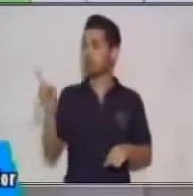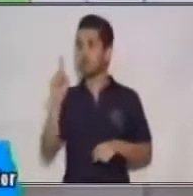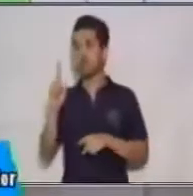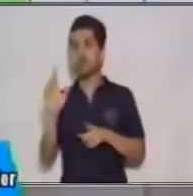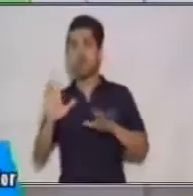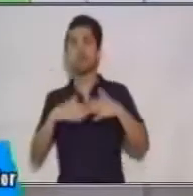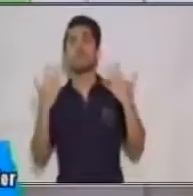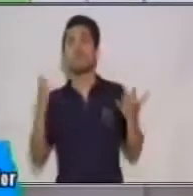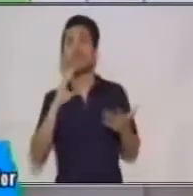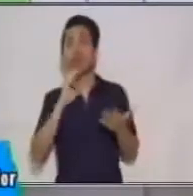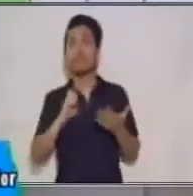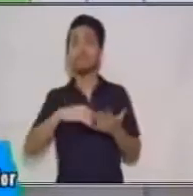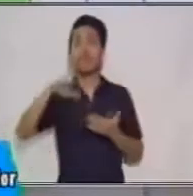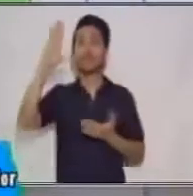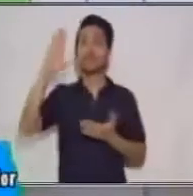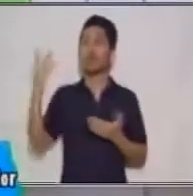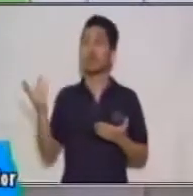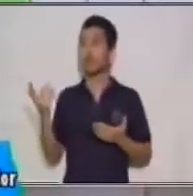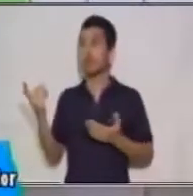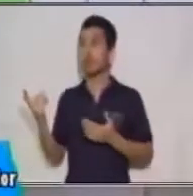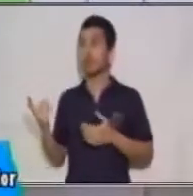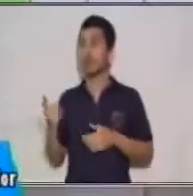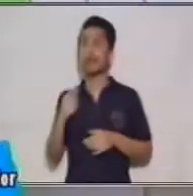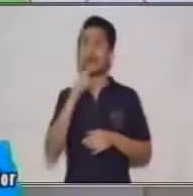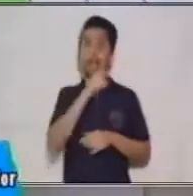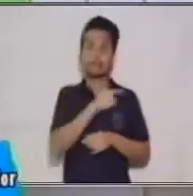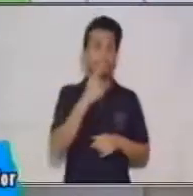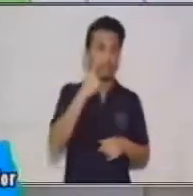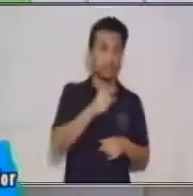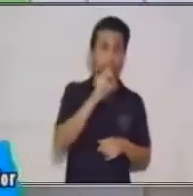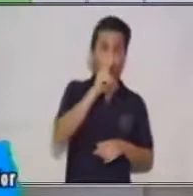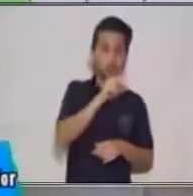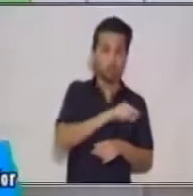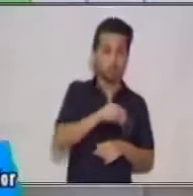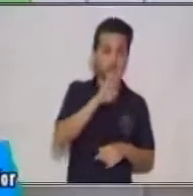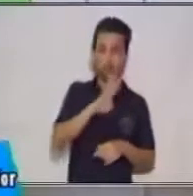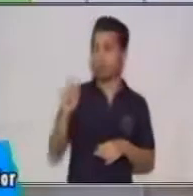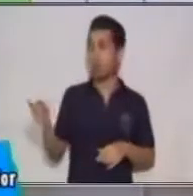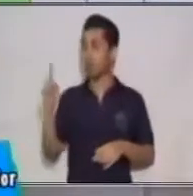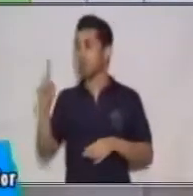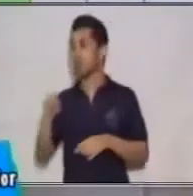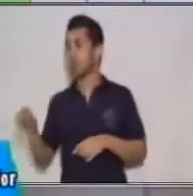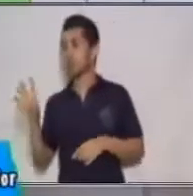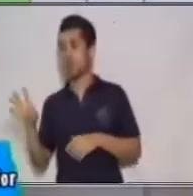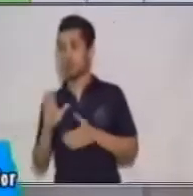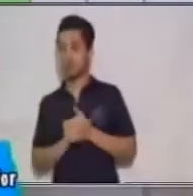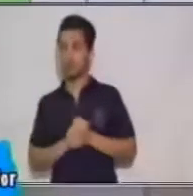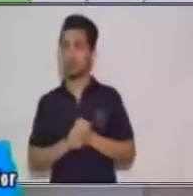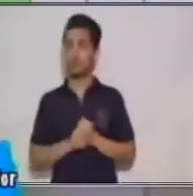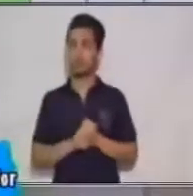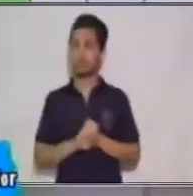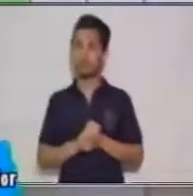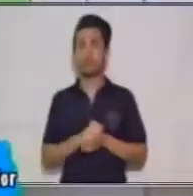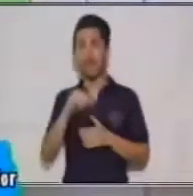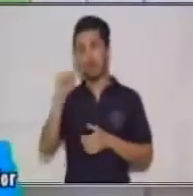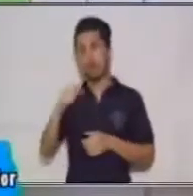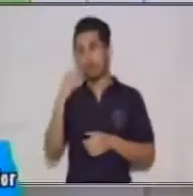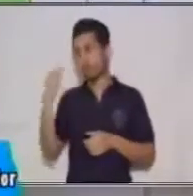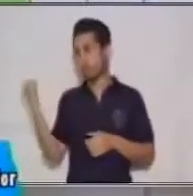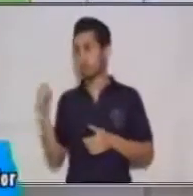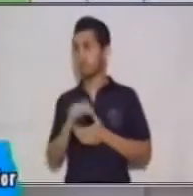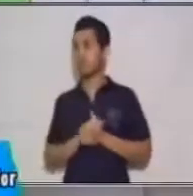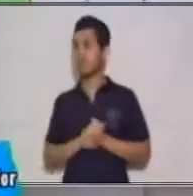mayor? Esta, porque esta tiene el numerador más grande. Veamos acá, hagamos un ejercicio.